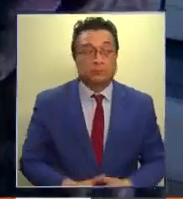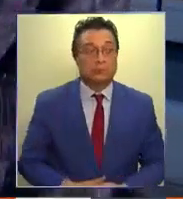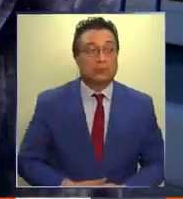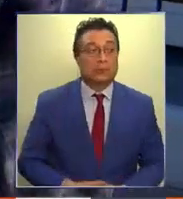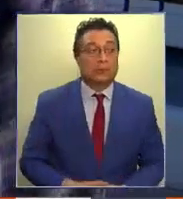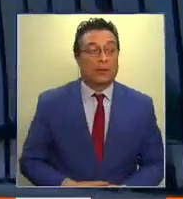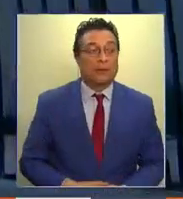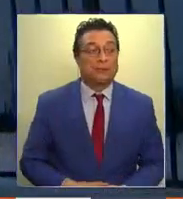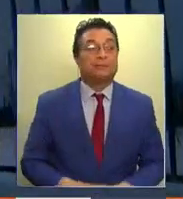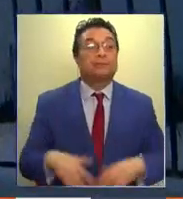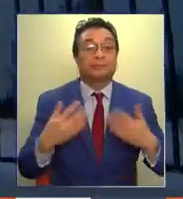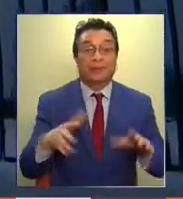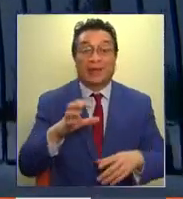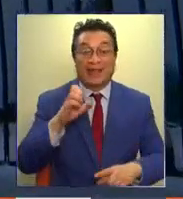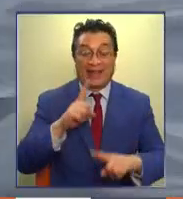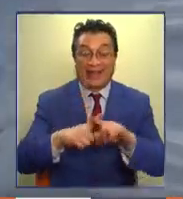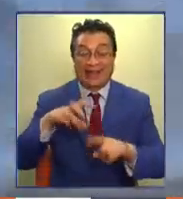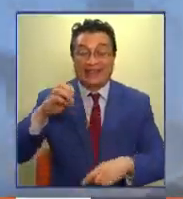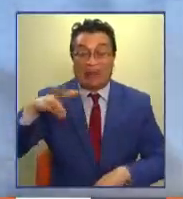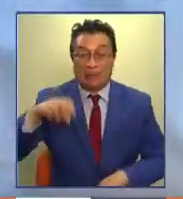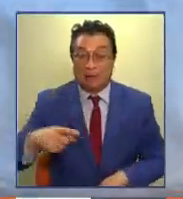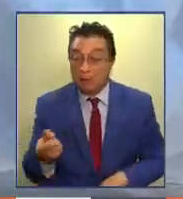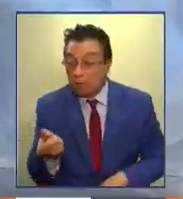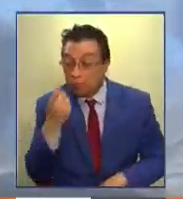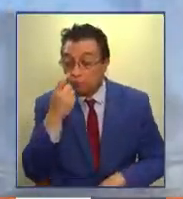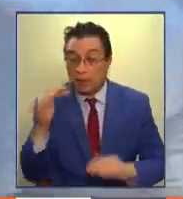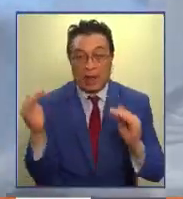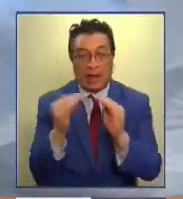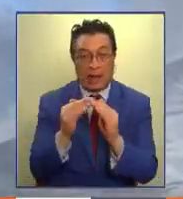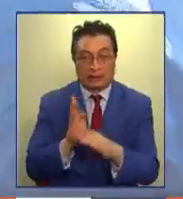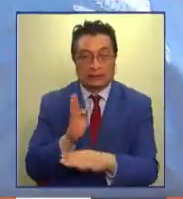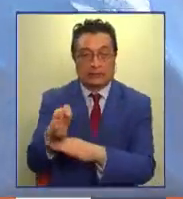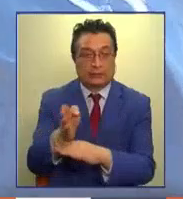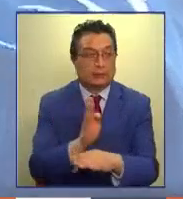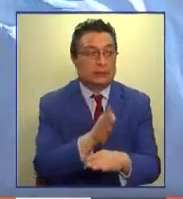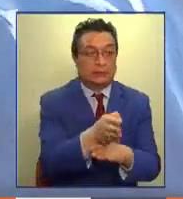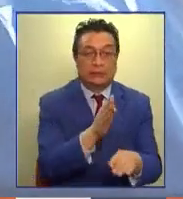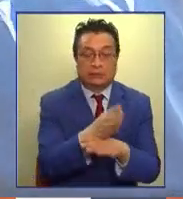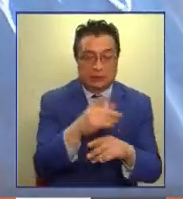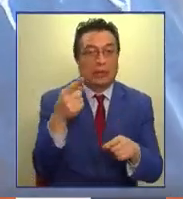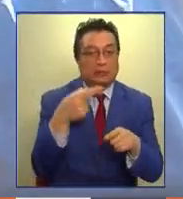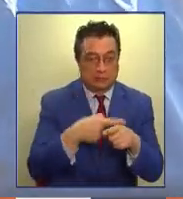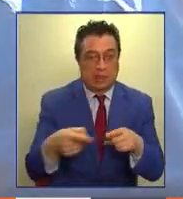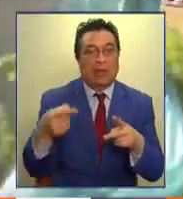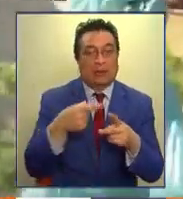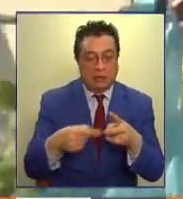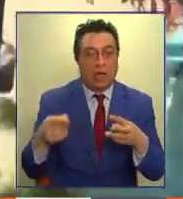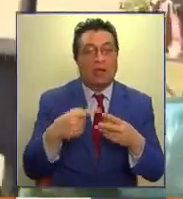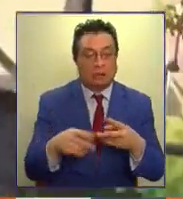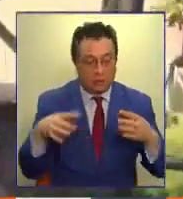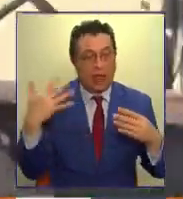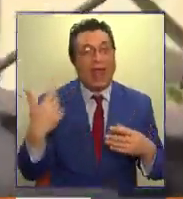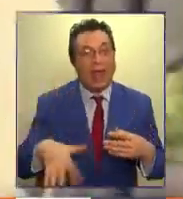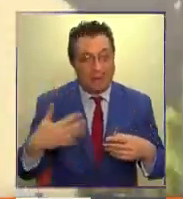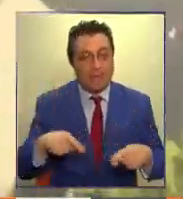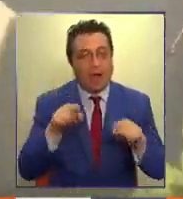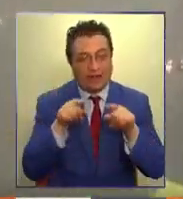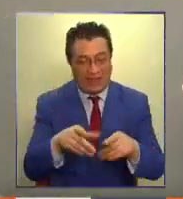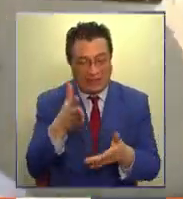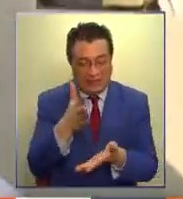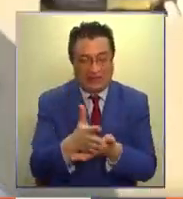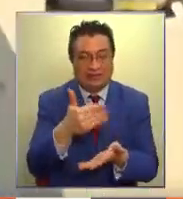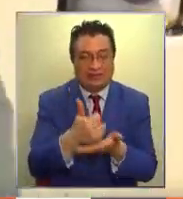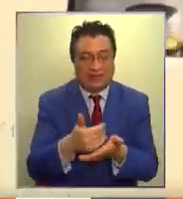la toma de exámenes psr a domicilio se está convirtiendo desde ya varias semanas en una parte importante de la estrategia